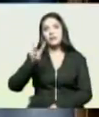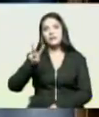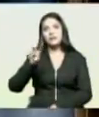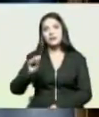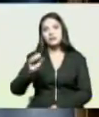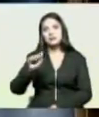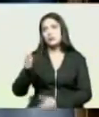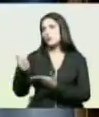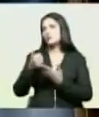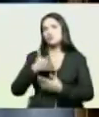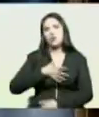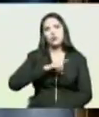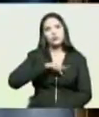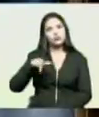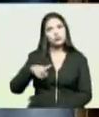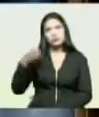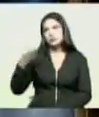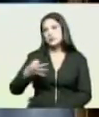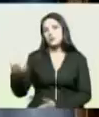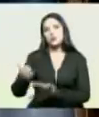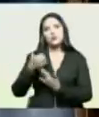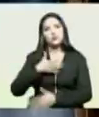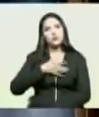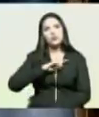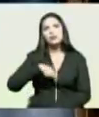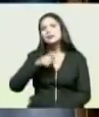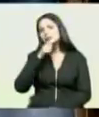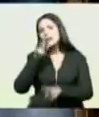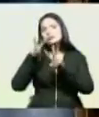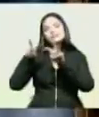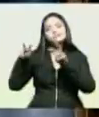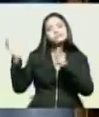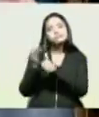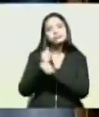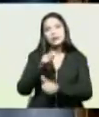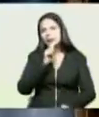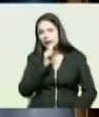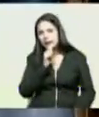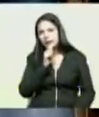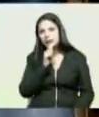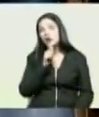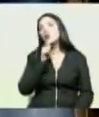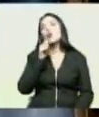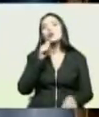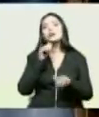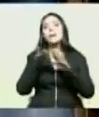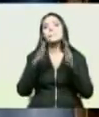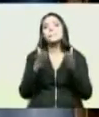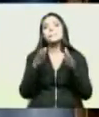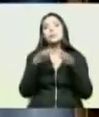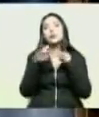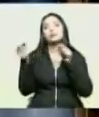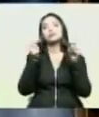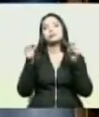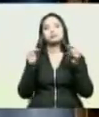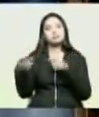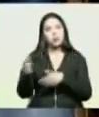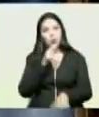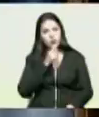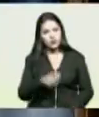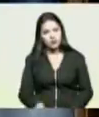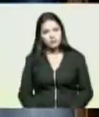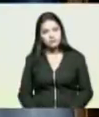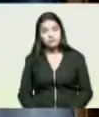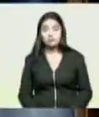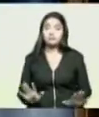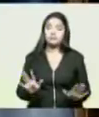con nosotros. Porque ¿quién hizo la auditoría? ¿Con quién hicimos la mesa técnica nosotros? Entonces